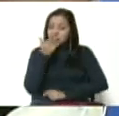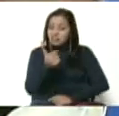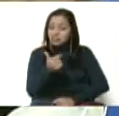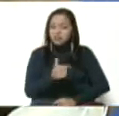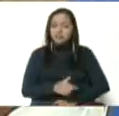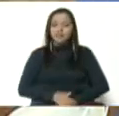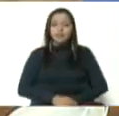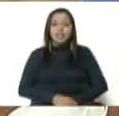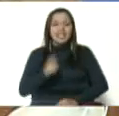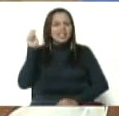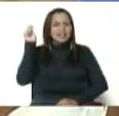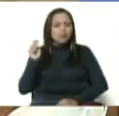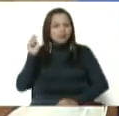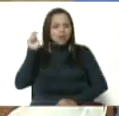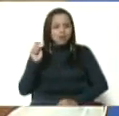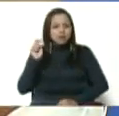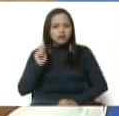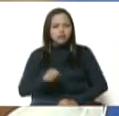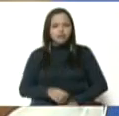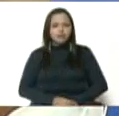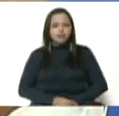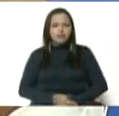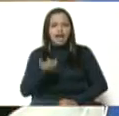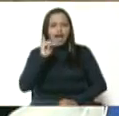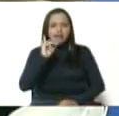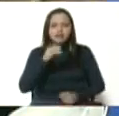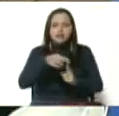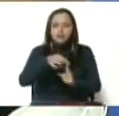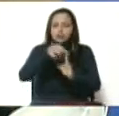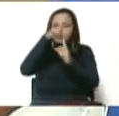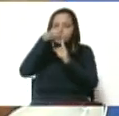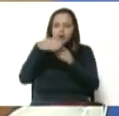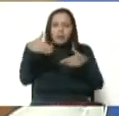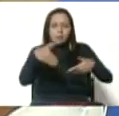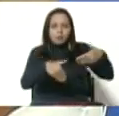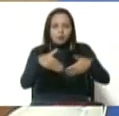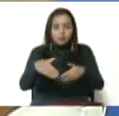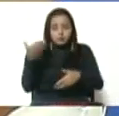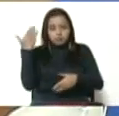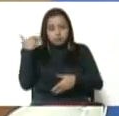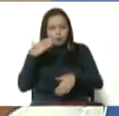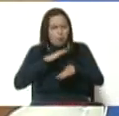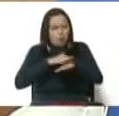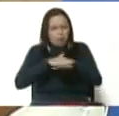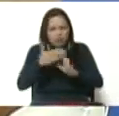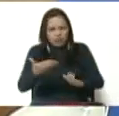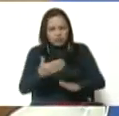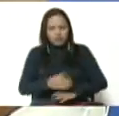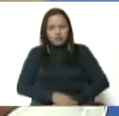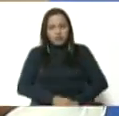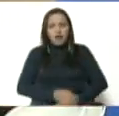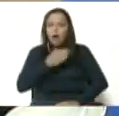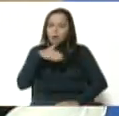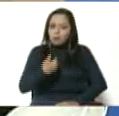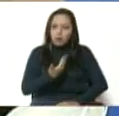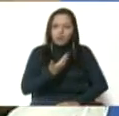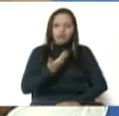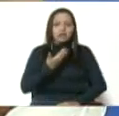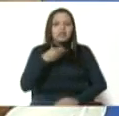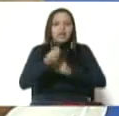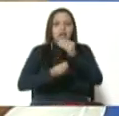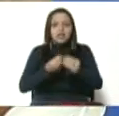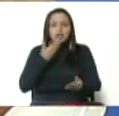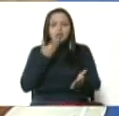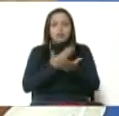que las diputadas y diputados fuimos electos o fueron electos en el pasado para promover golpes de Estado, para